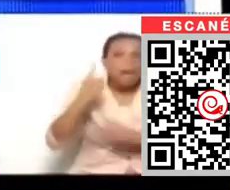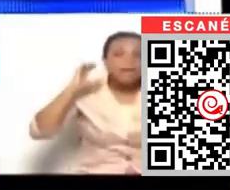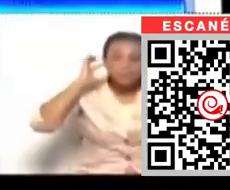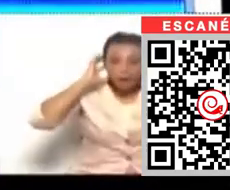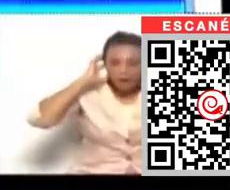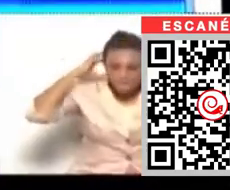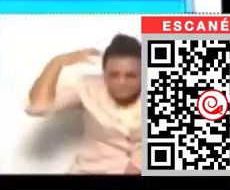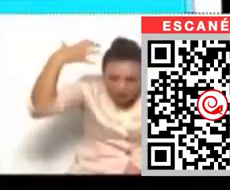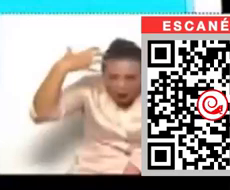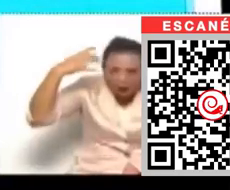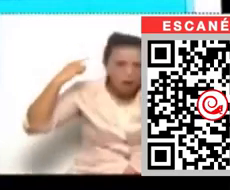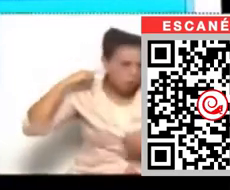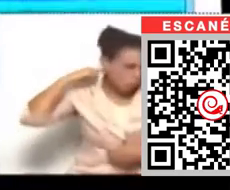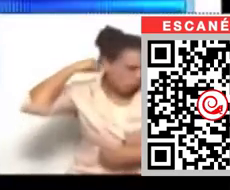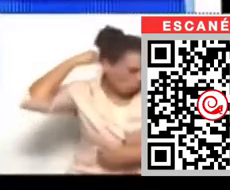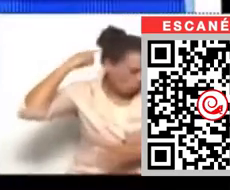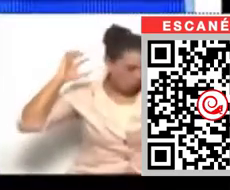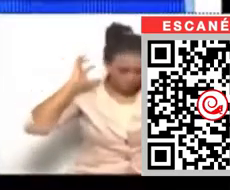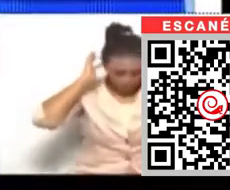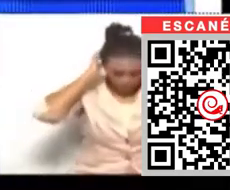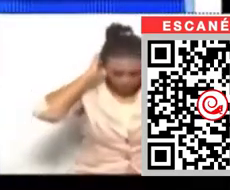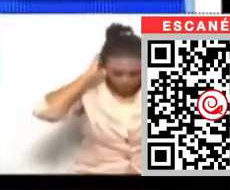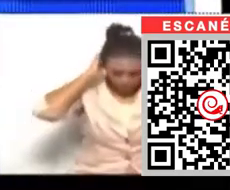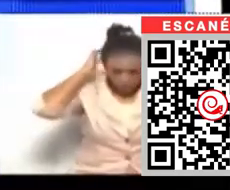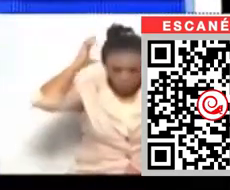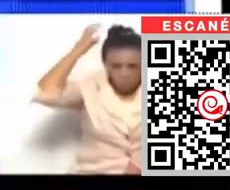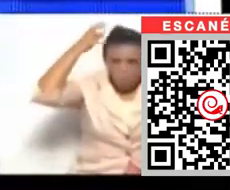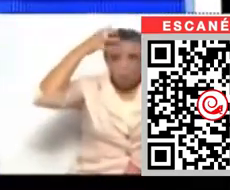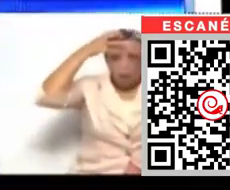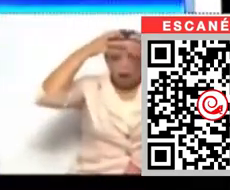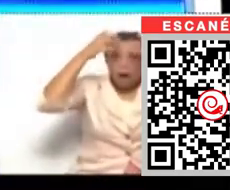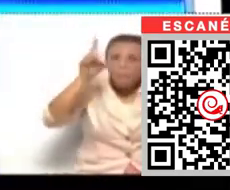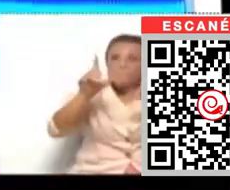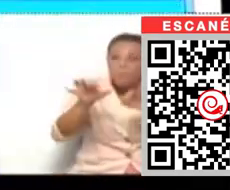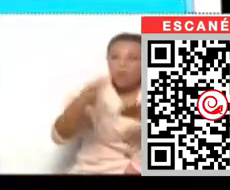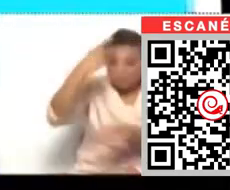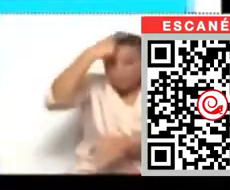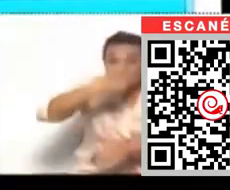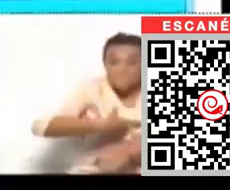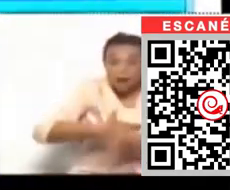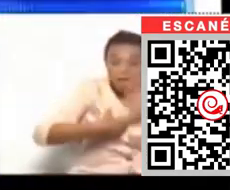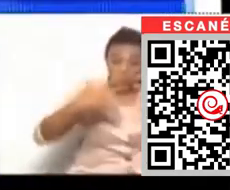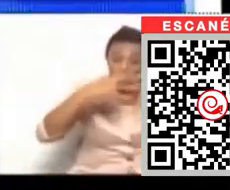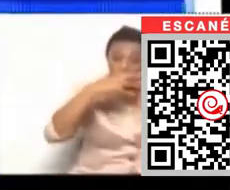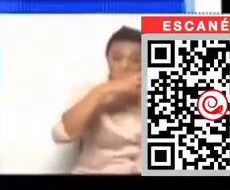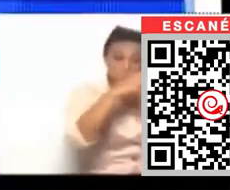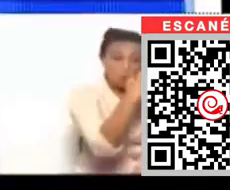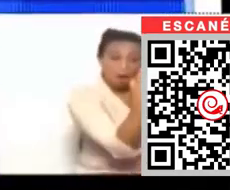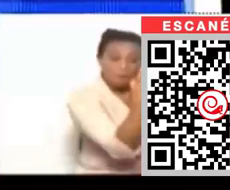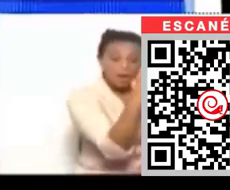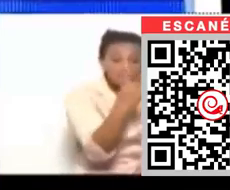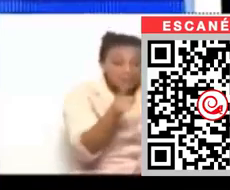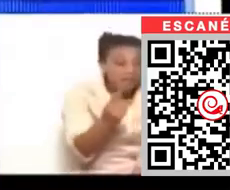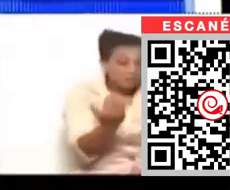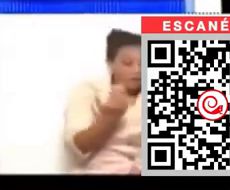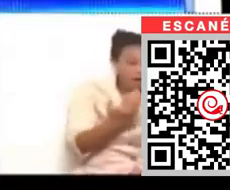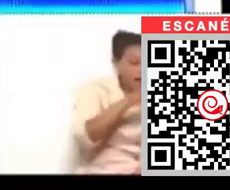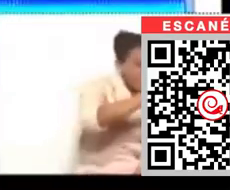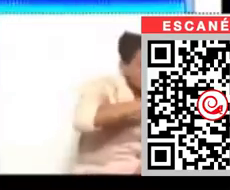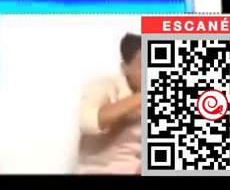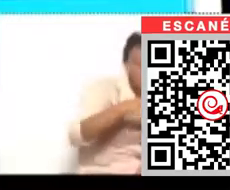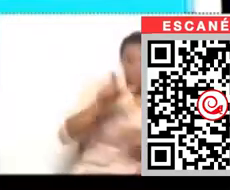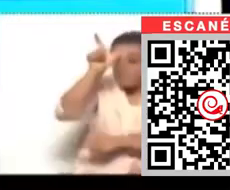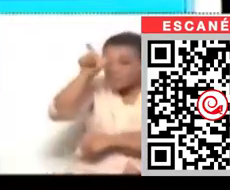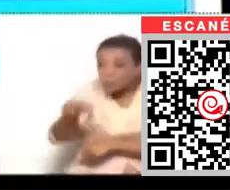Lo llaman así técnicamente. Es la denominación técnica. ¿Por qué? Porque el ser humano, lo que diferencia al ser humano de otras